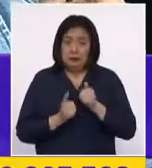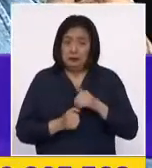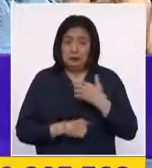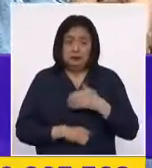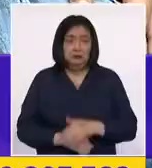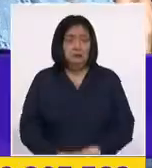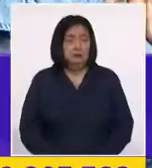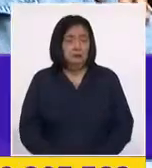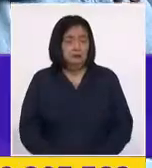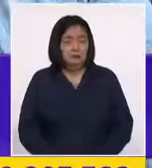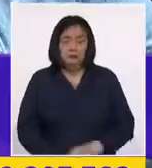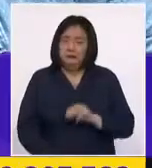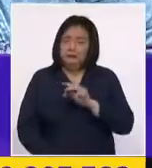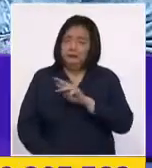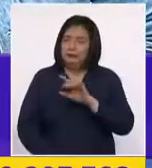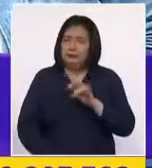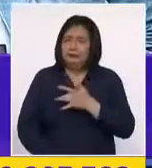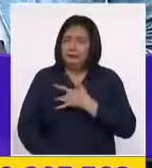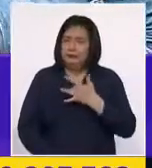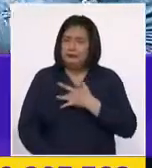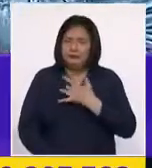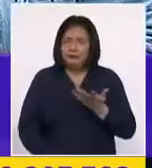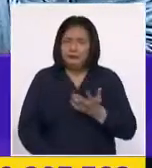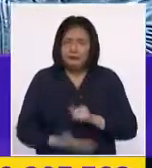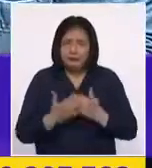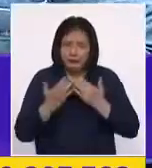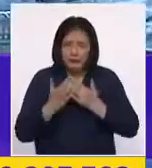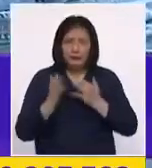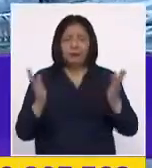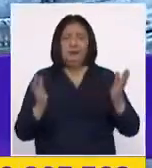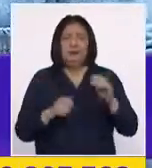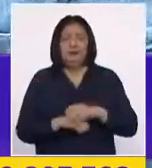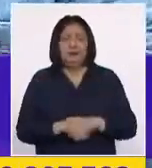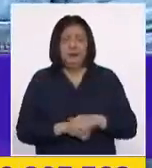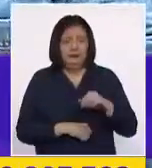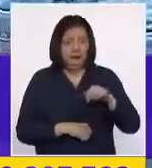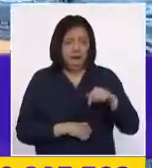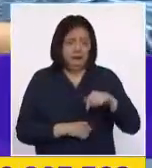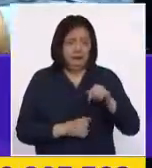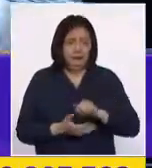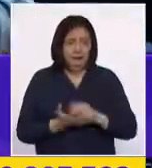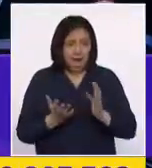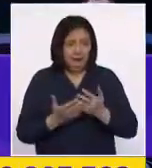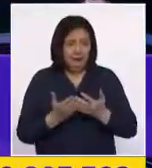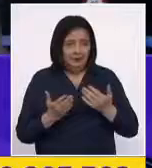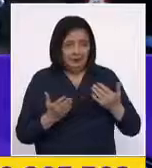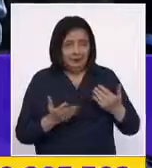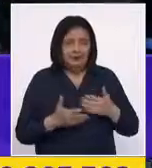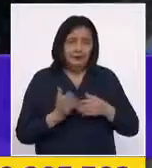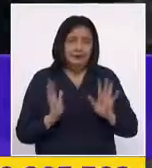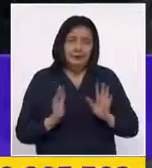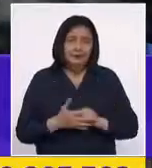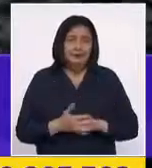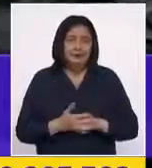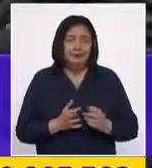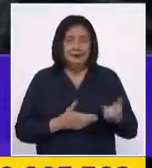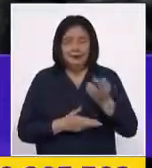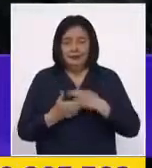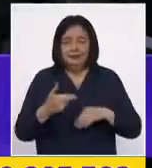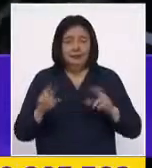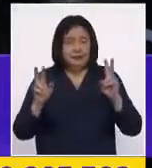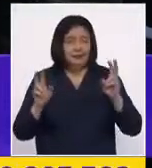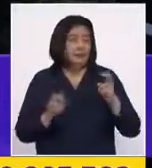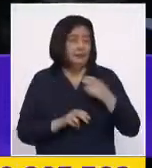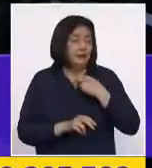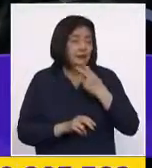reñida. Marcela, ¿qué se siente, pues, aperturar un poco, ¿no?, estas vísperas, la previa al regreso de La Voz